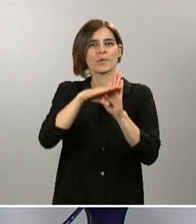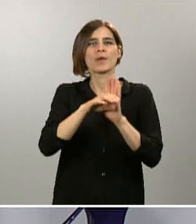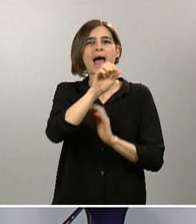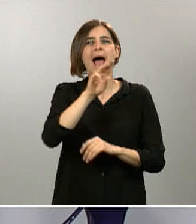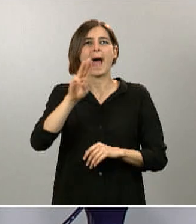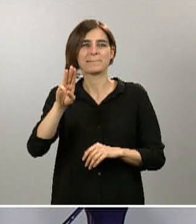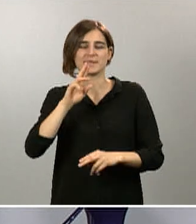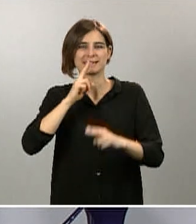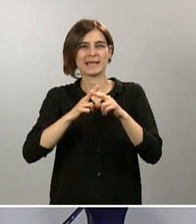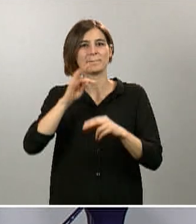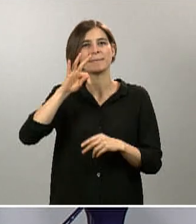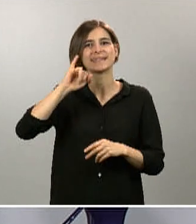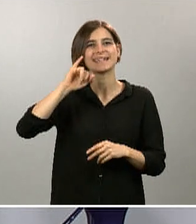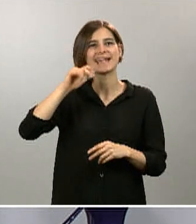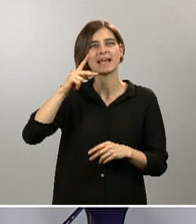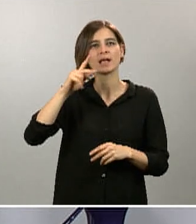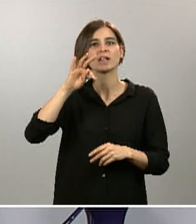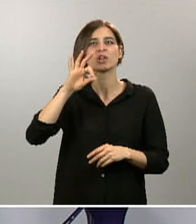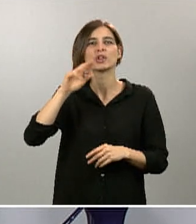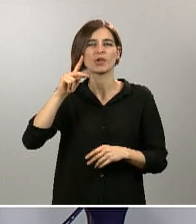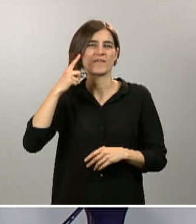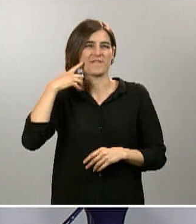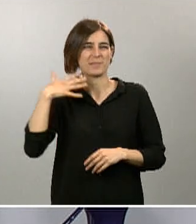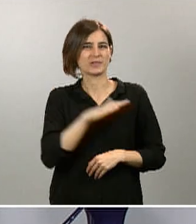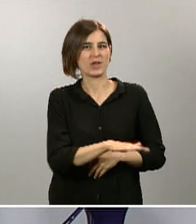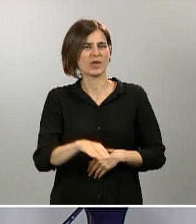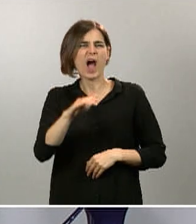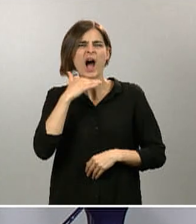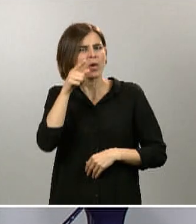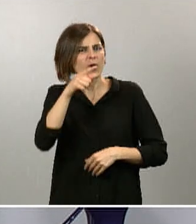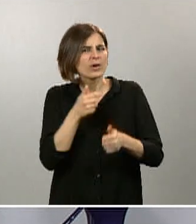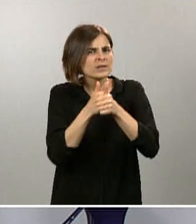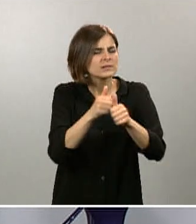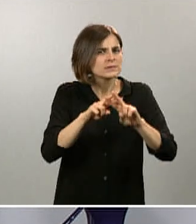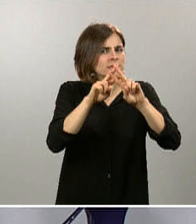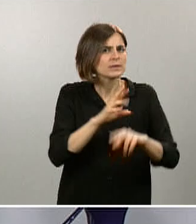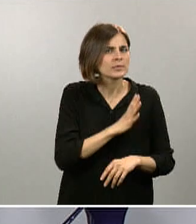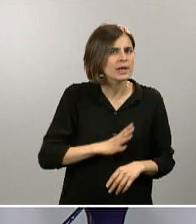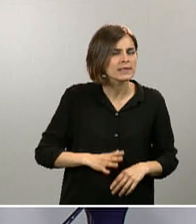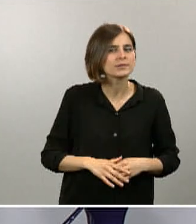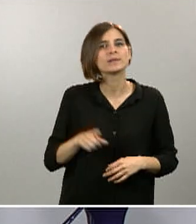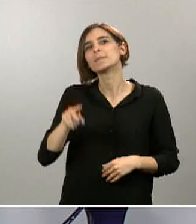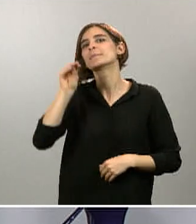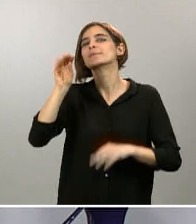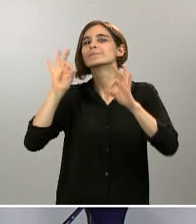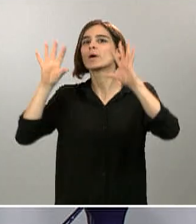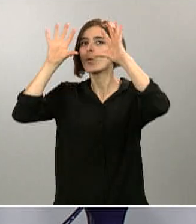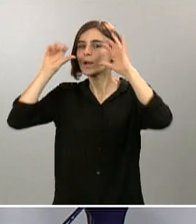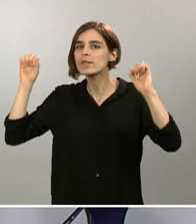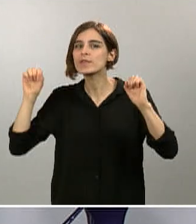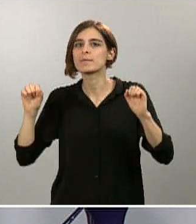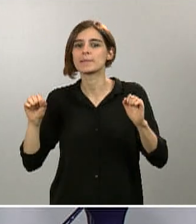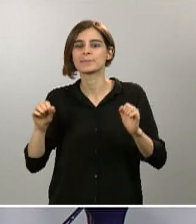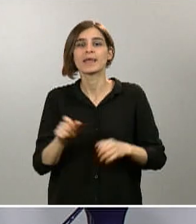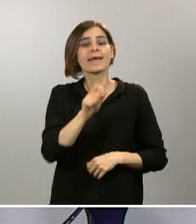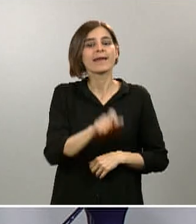Y luego también para el responsable de la Guardia Civil, si todos los casos de personas que o bien corran o caminen o pasen